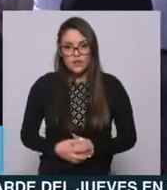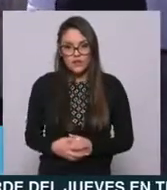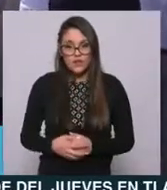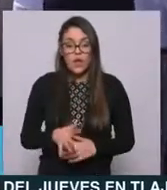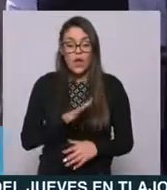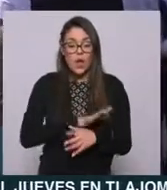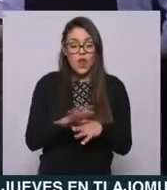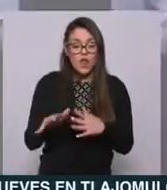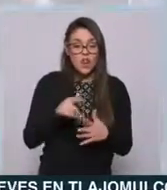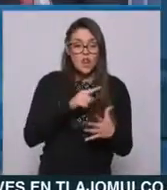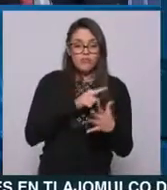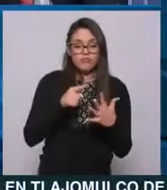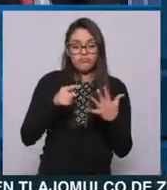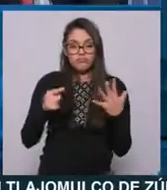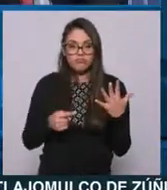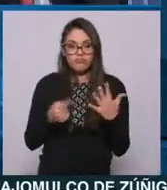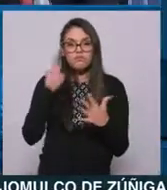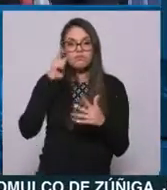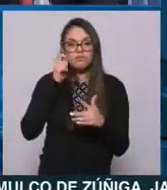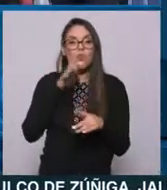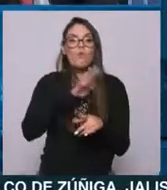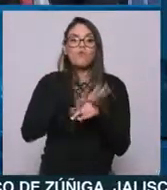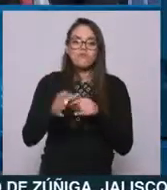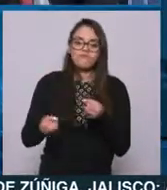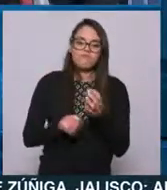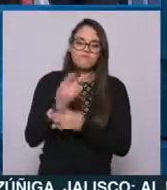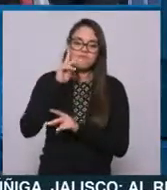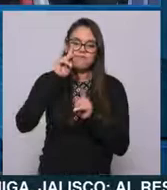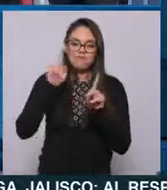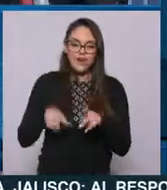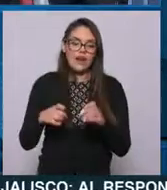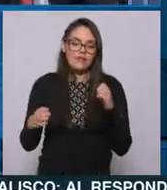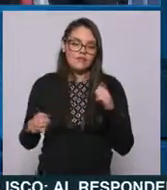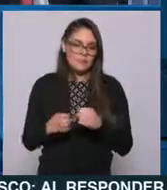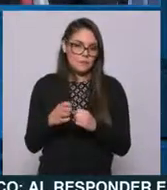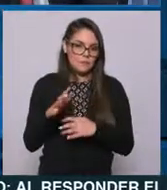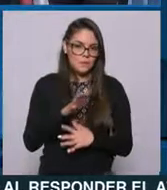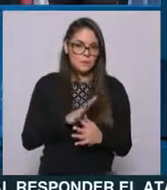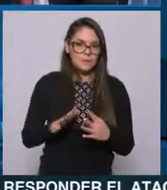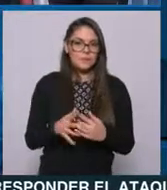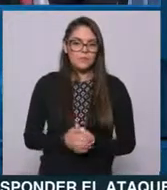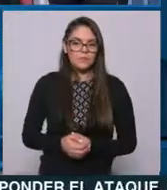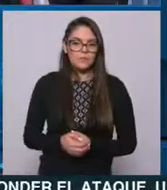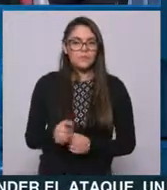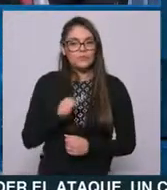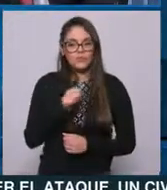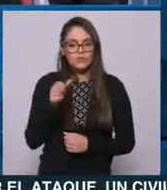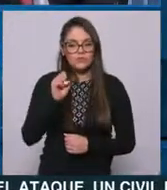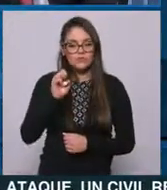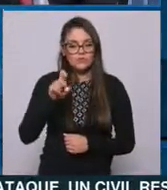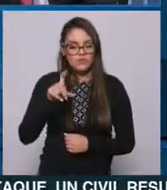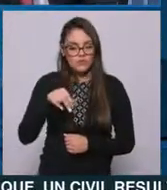divididas, a partir del plan de emergencia sísmica. Participaron elementos de Sedena,